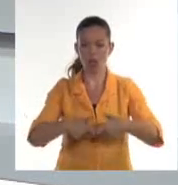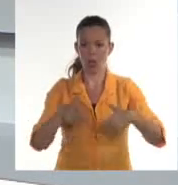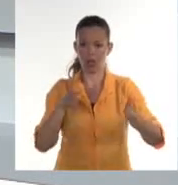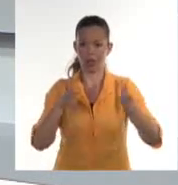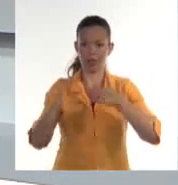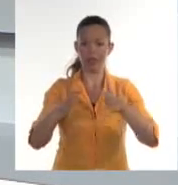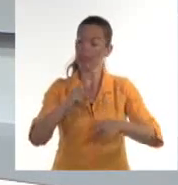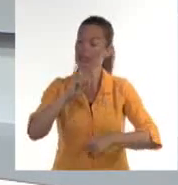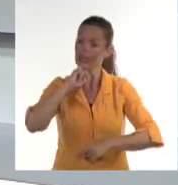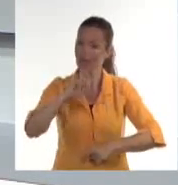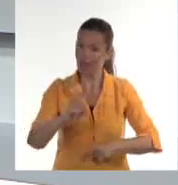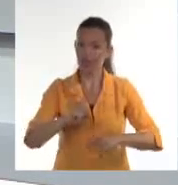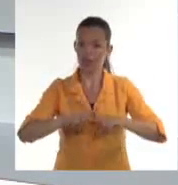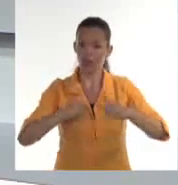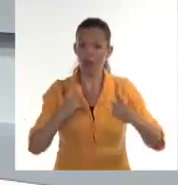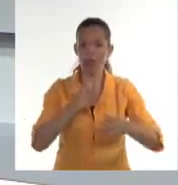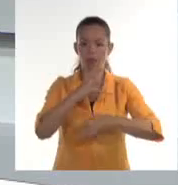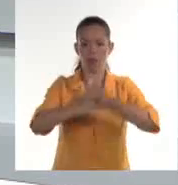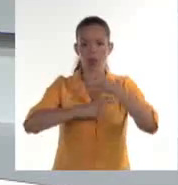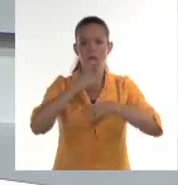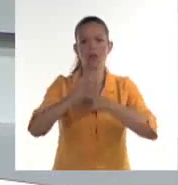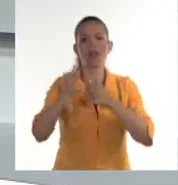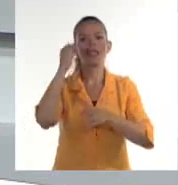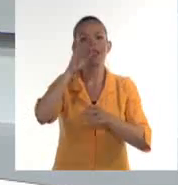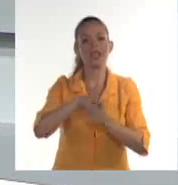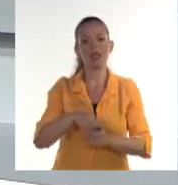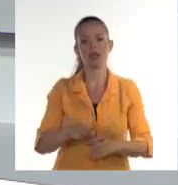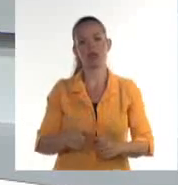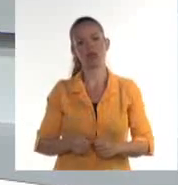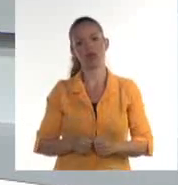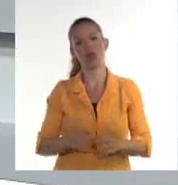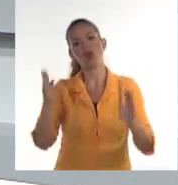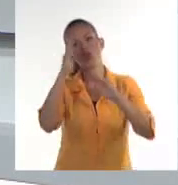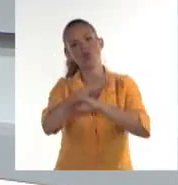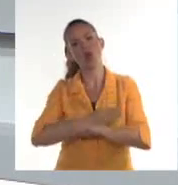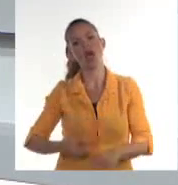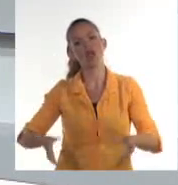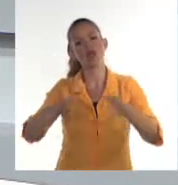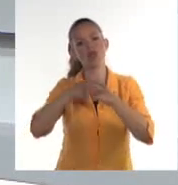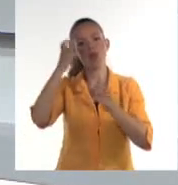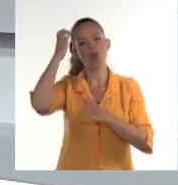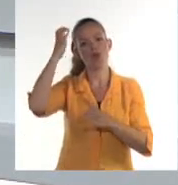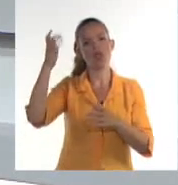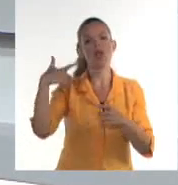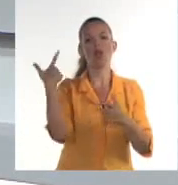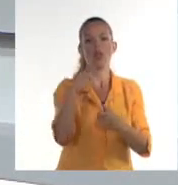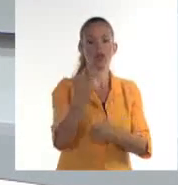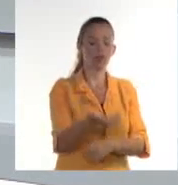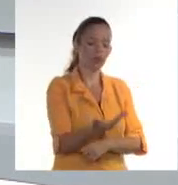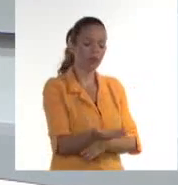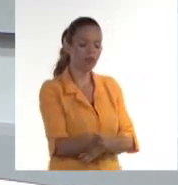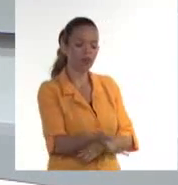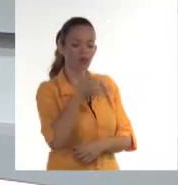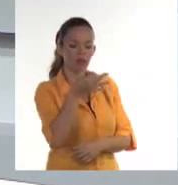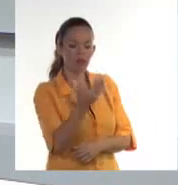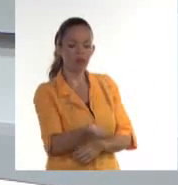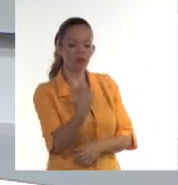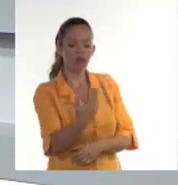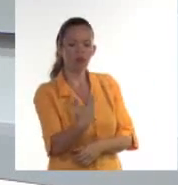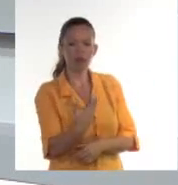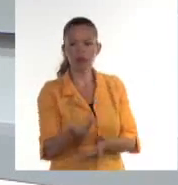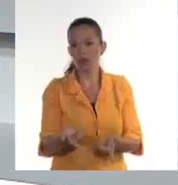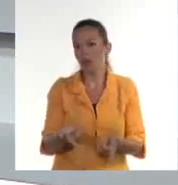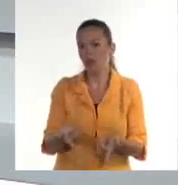pugnas internas y en tanto no haya un órgano de gobernanza al que rendirle cuentas, las fuerzas multinacionales externas pues no van a aterrizar